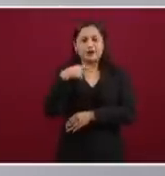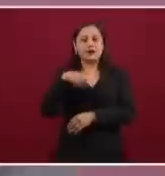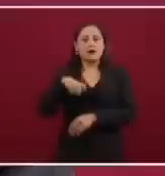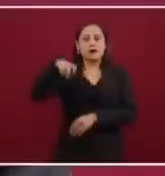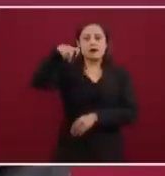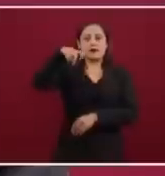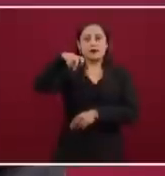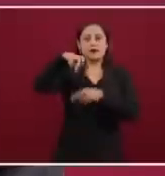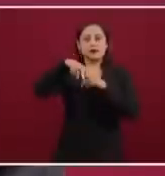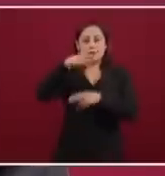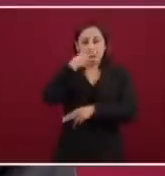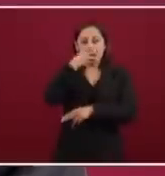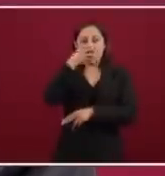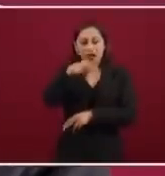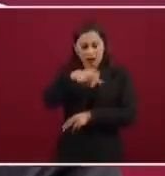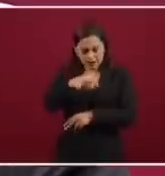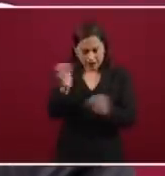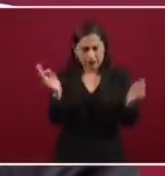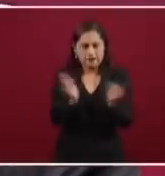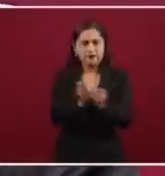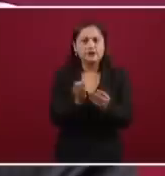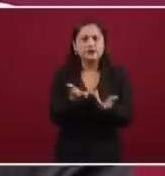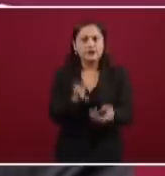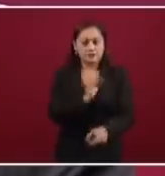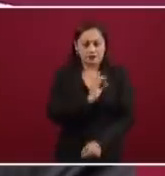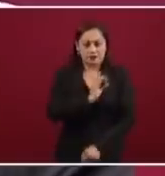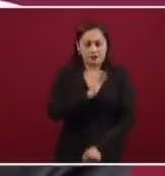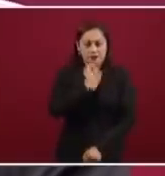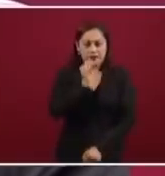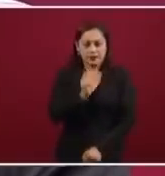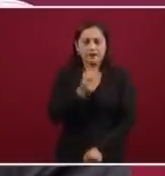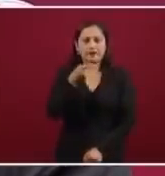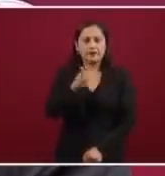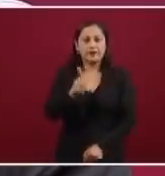no le tengas miedo. Pero él está allá,